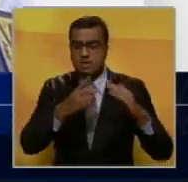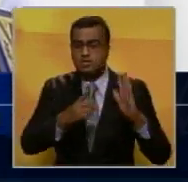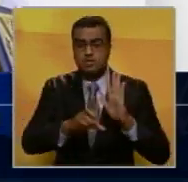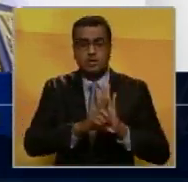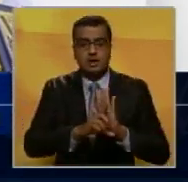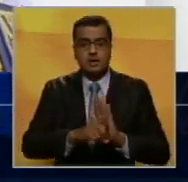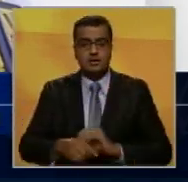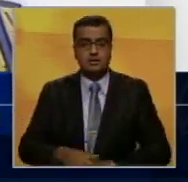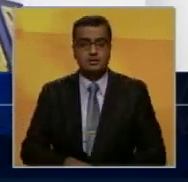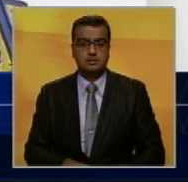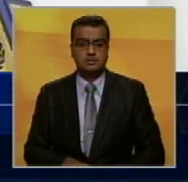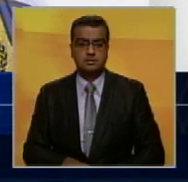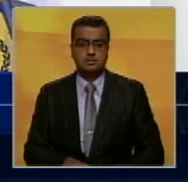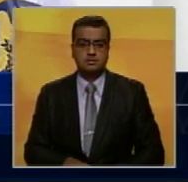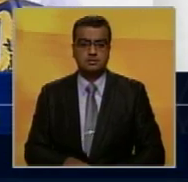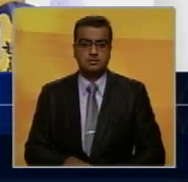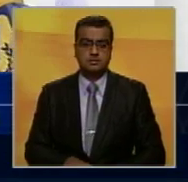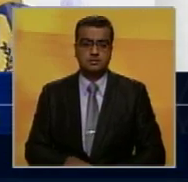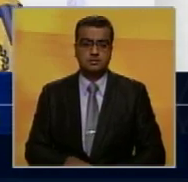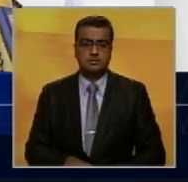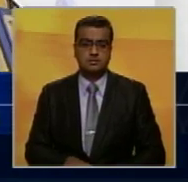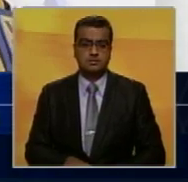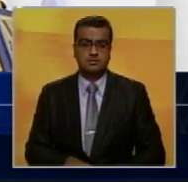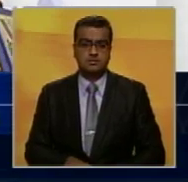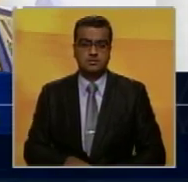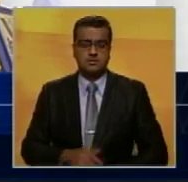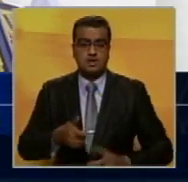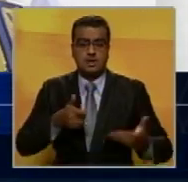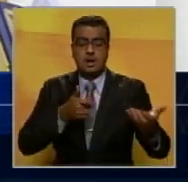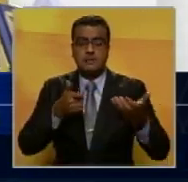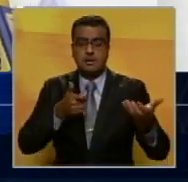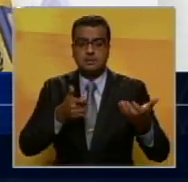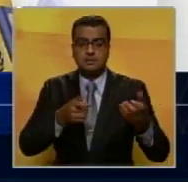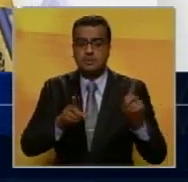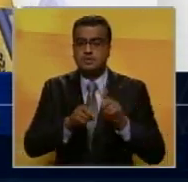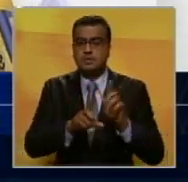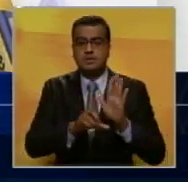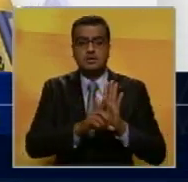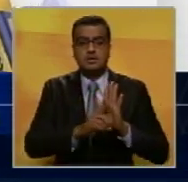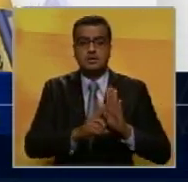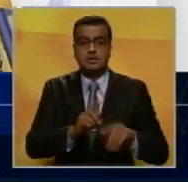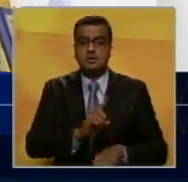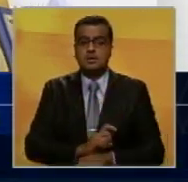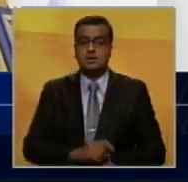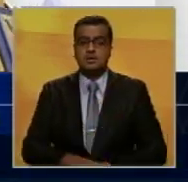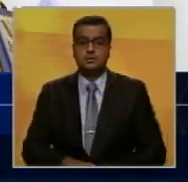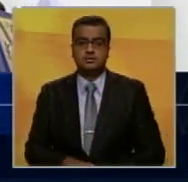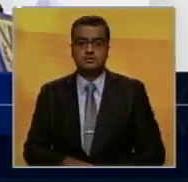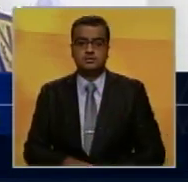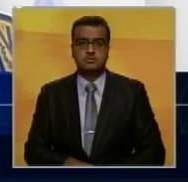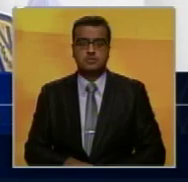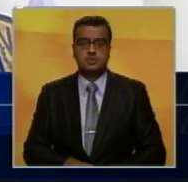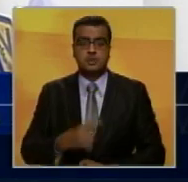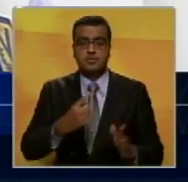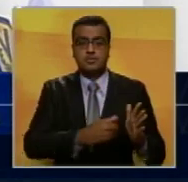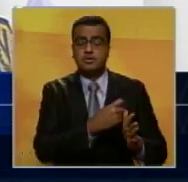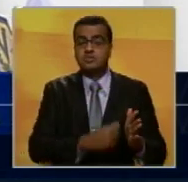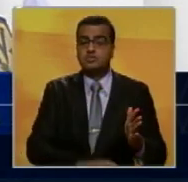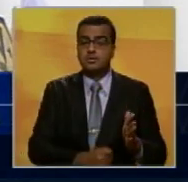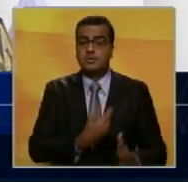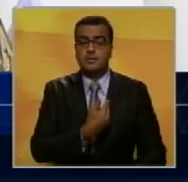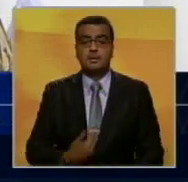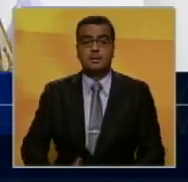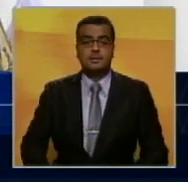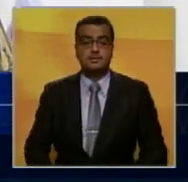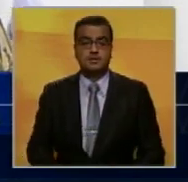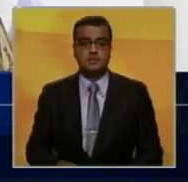reglamentarias, no de fuego, ¿no? Armas que así fueran reglamentarias. Bueno, en este momento hay una prohibición de parte del presidente